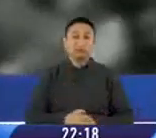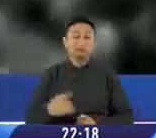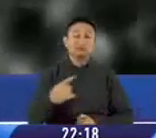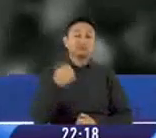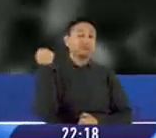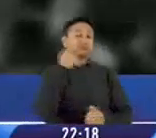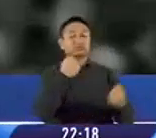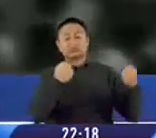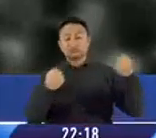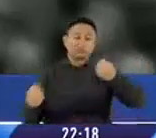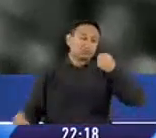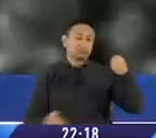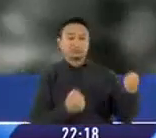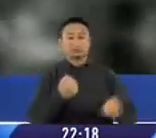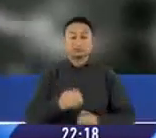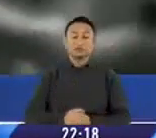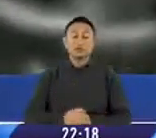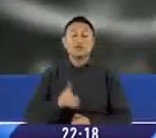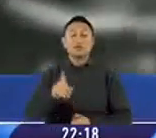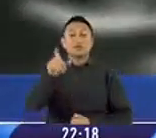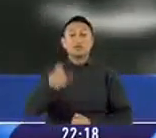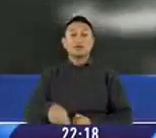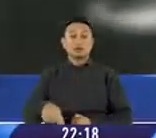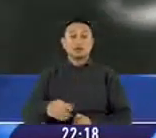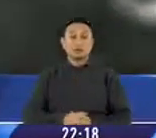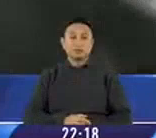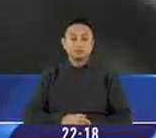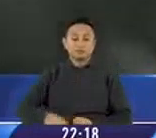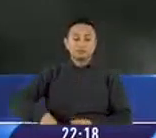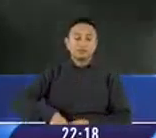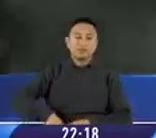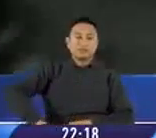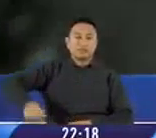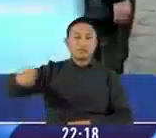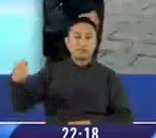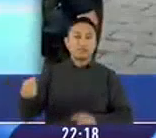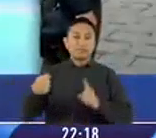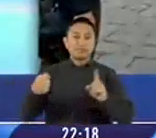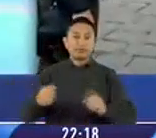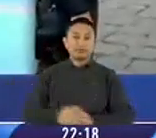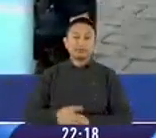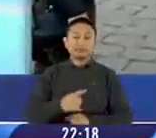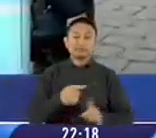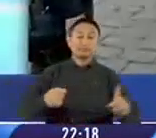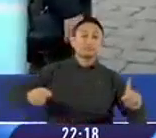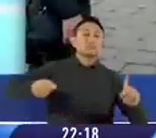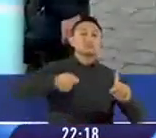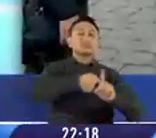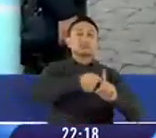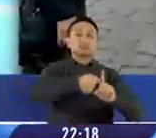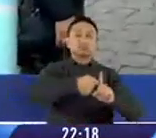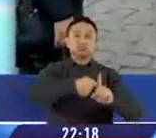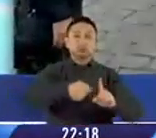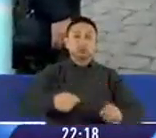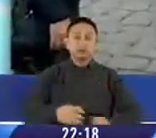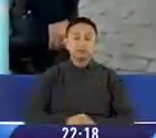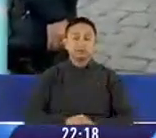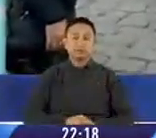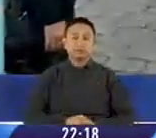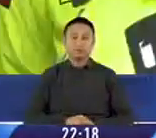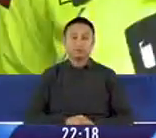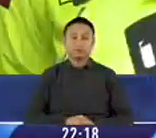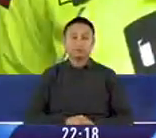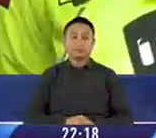y golpes de puño. Uno de los participantes habría sacado un arma blanca hiriendo a su compañero o tal vez amigo de